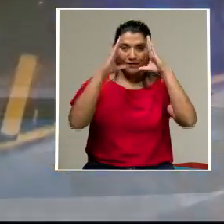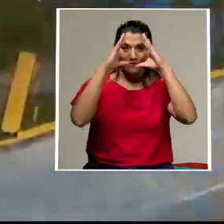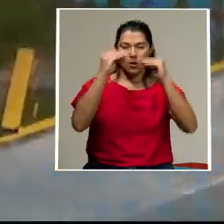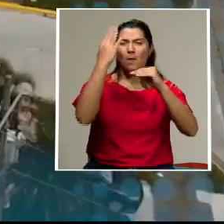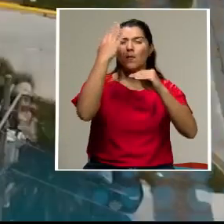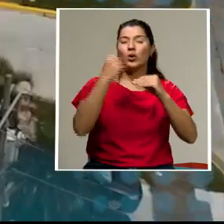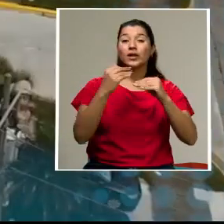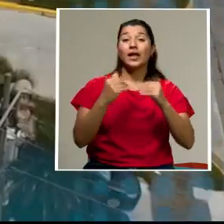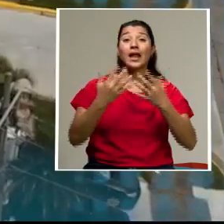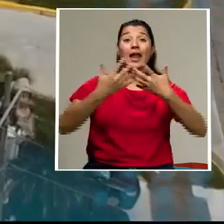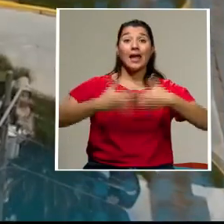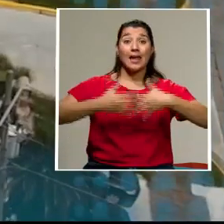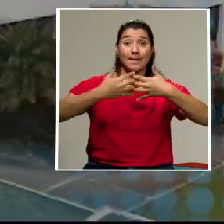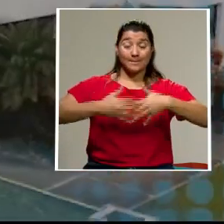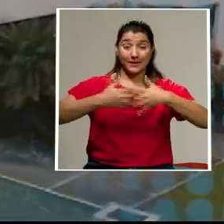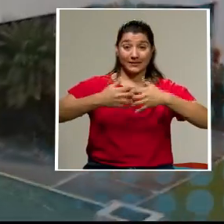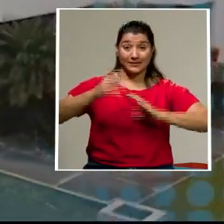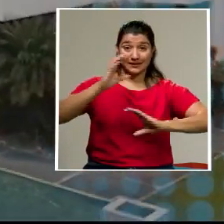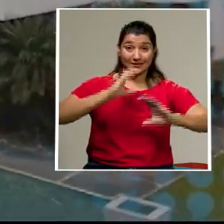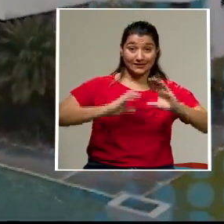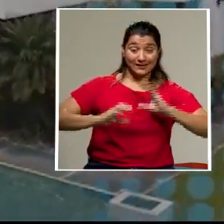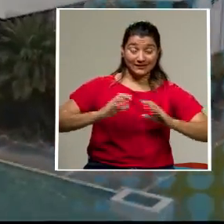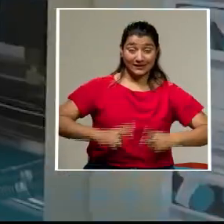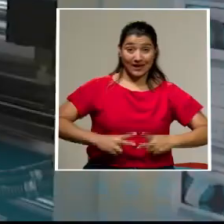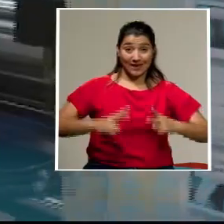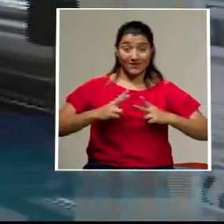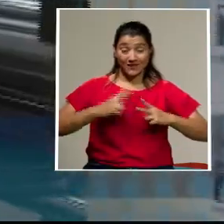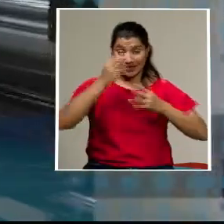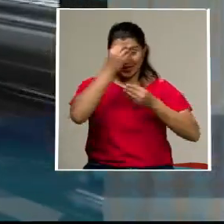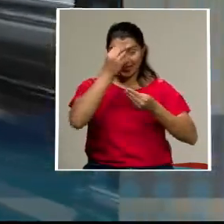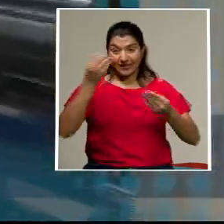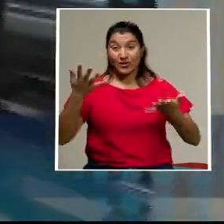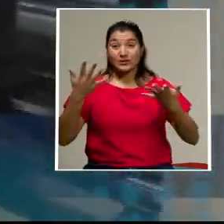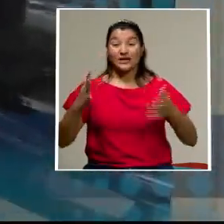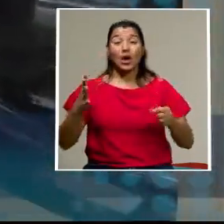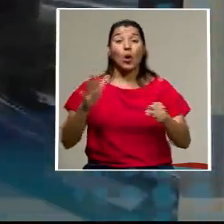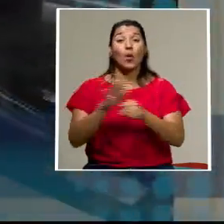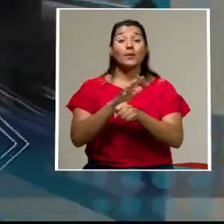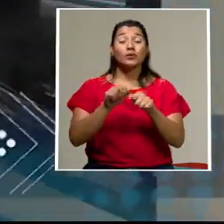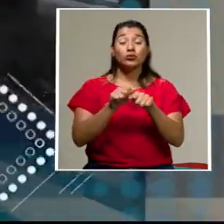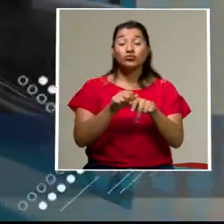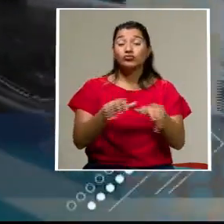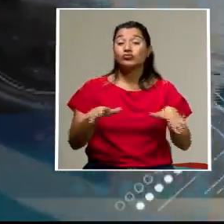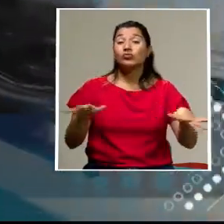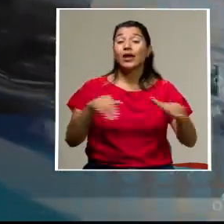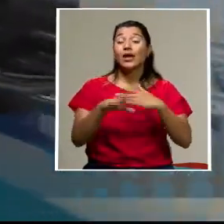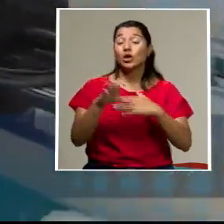la compañía del sector de ciencias de la vida anunció que completó su expansión en Costa Rica